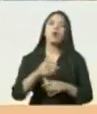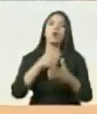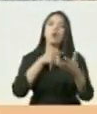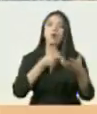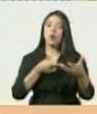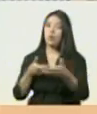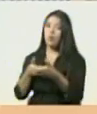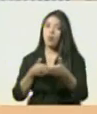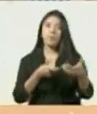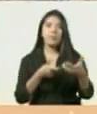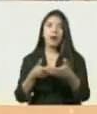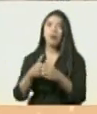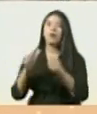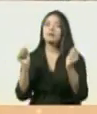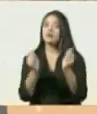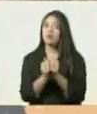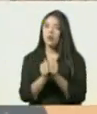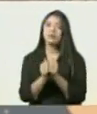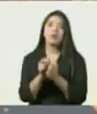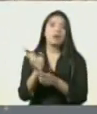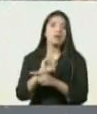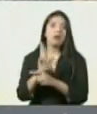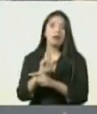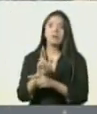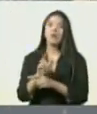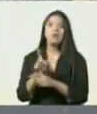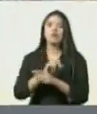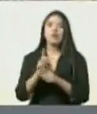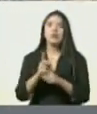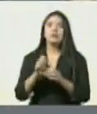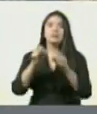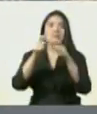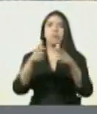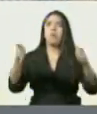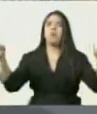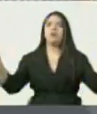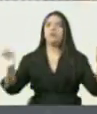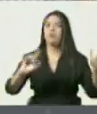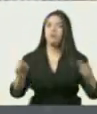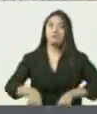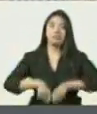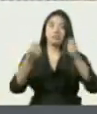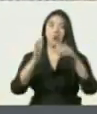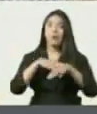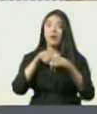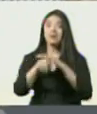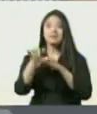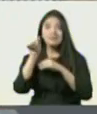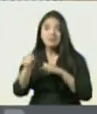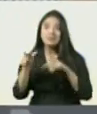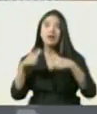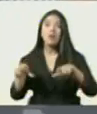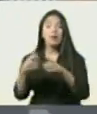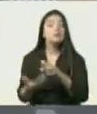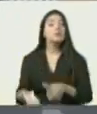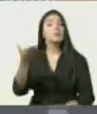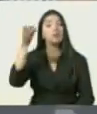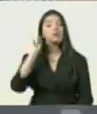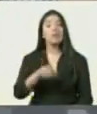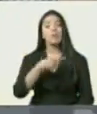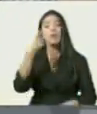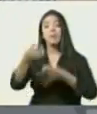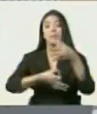de la gobernación del estado de Anzoátegui, bueno, lograron que no se propagara ese incendio y no se destruyeron, porque en ese centro de acopio es importante y tenemos que